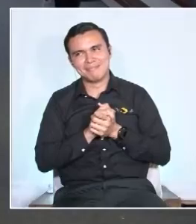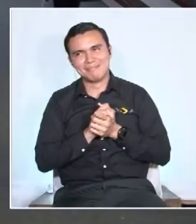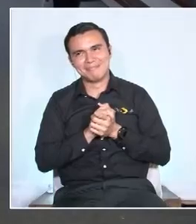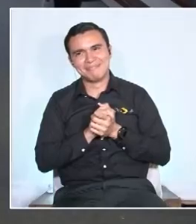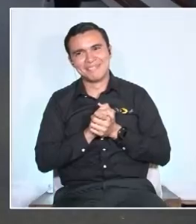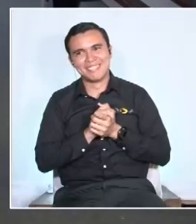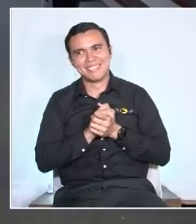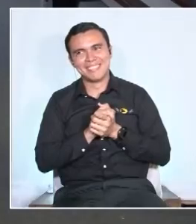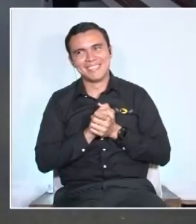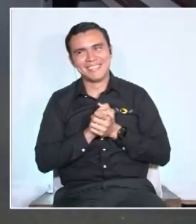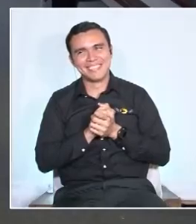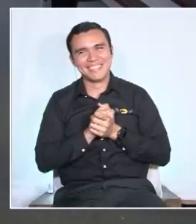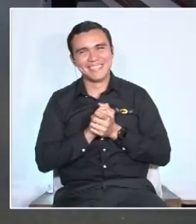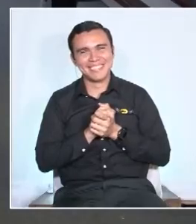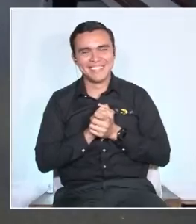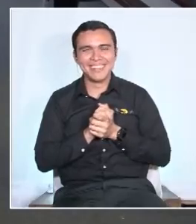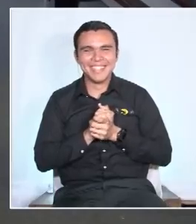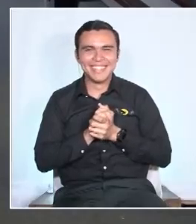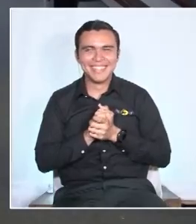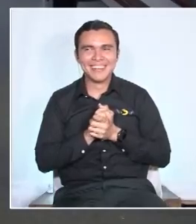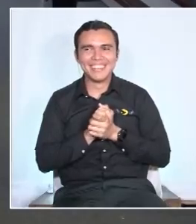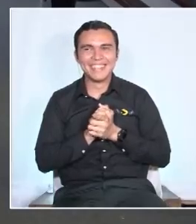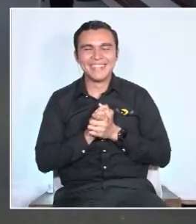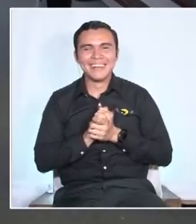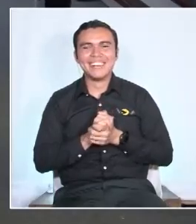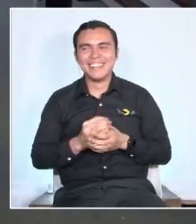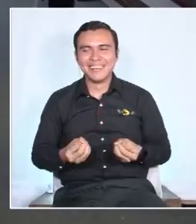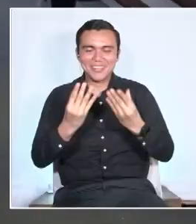Dios siempre va a usar a alguien que te encienda el fuego.